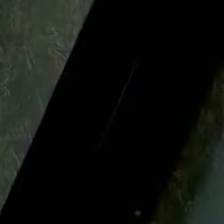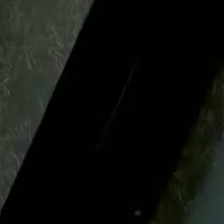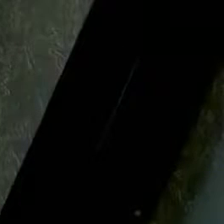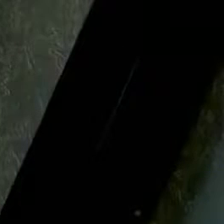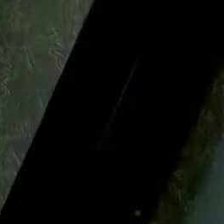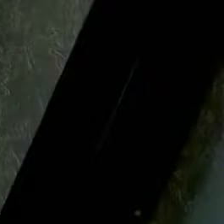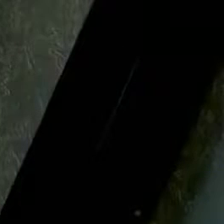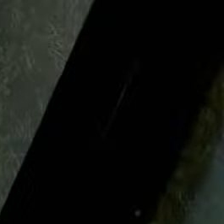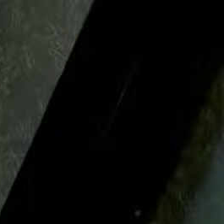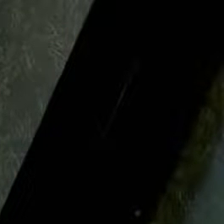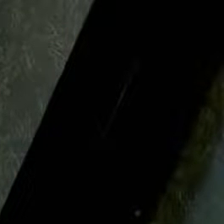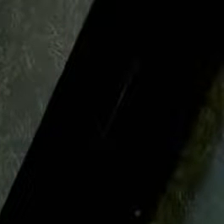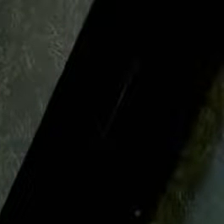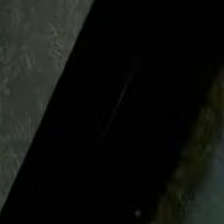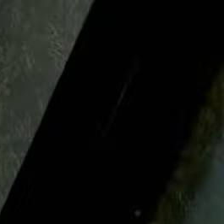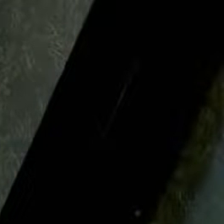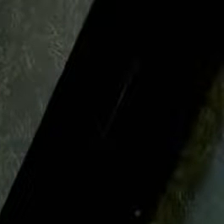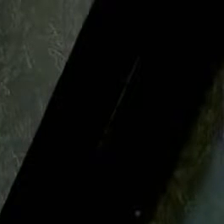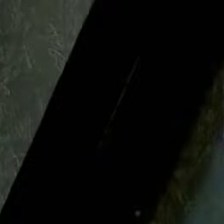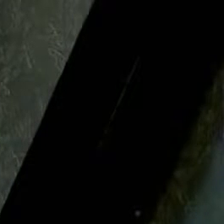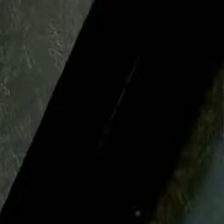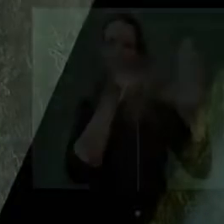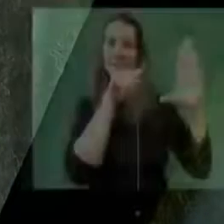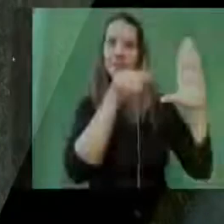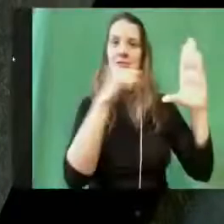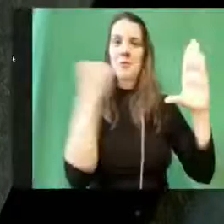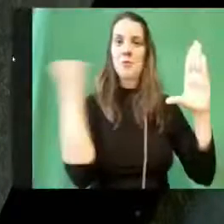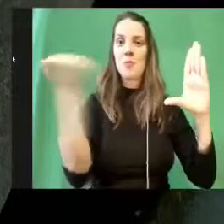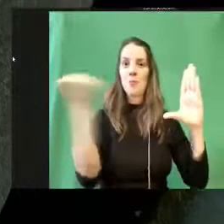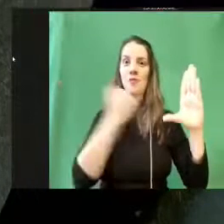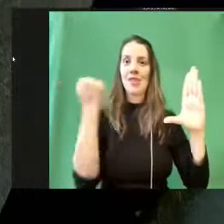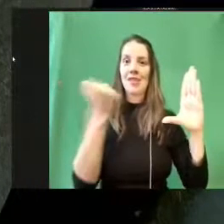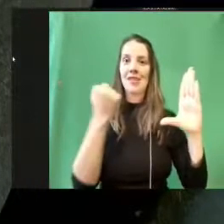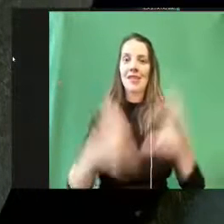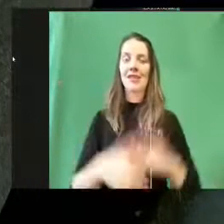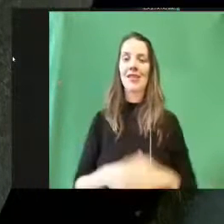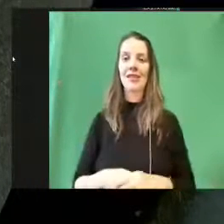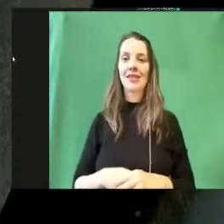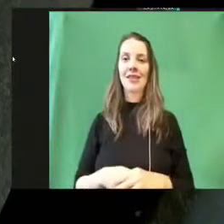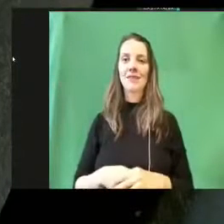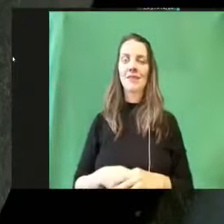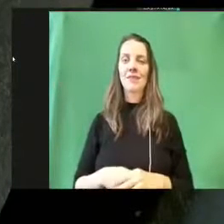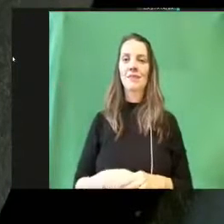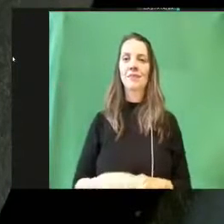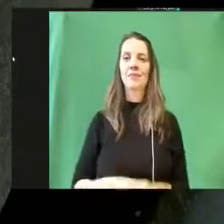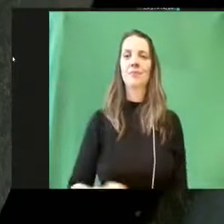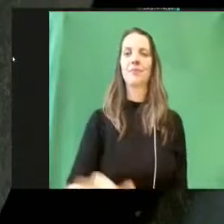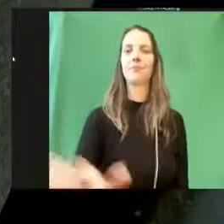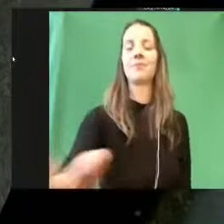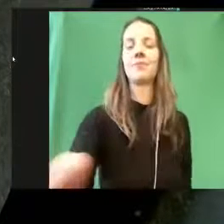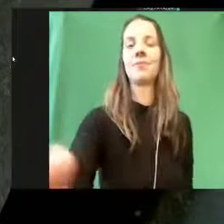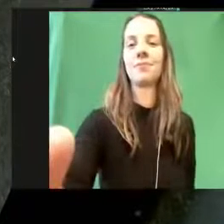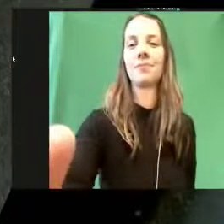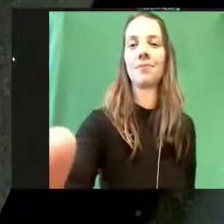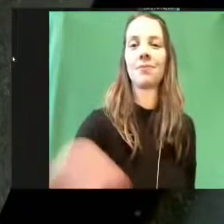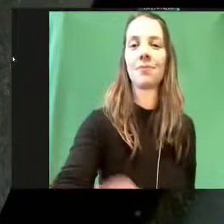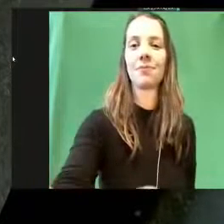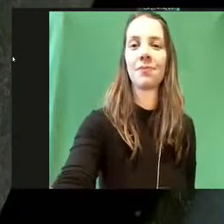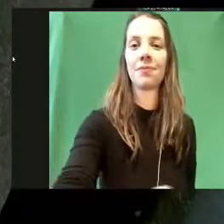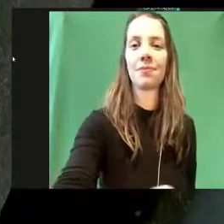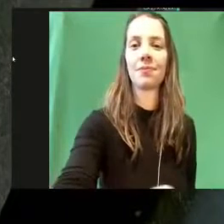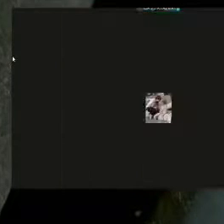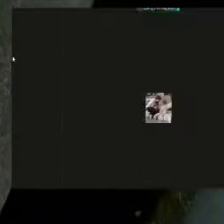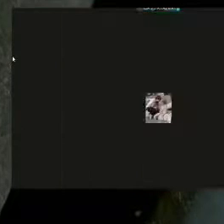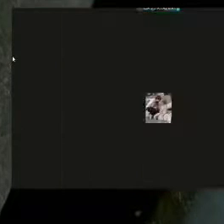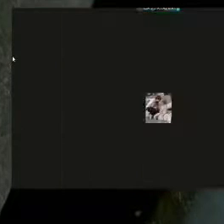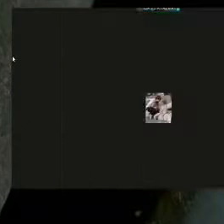ejecutando es un paso imposible. Bueno, nosotros tenemos por delante una pequeña síntesis de lo que pasó en la